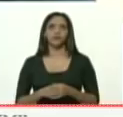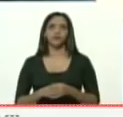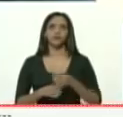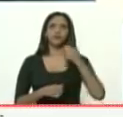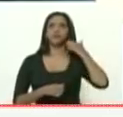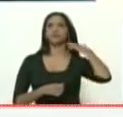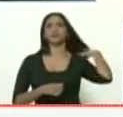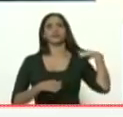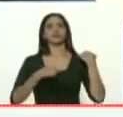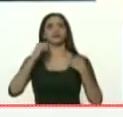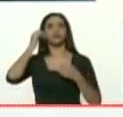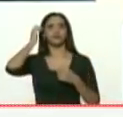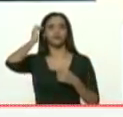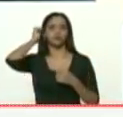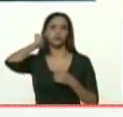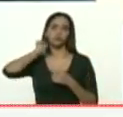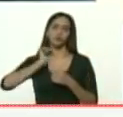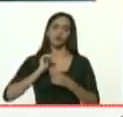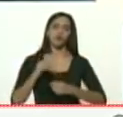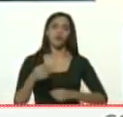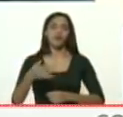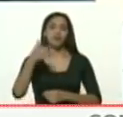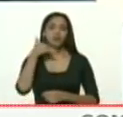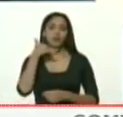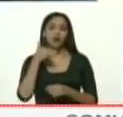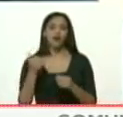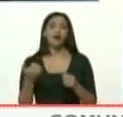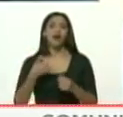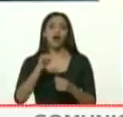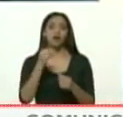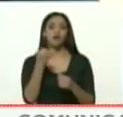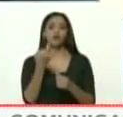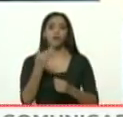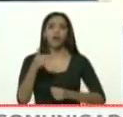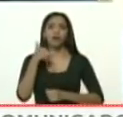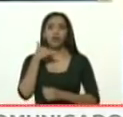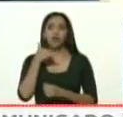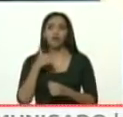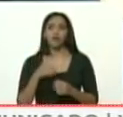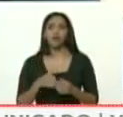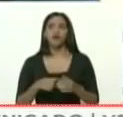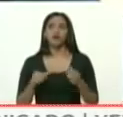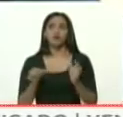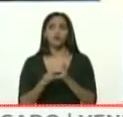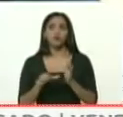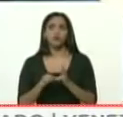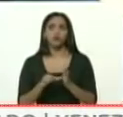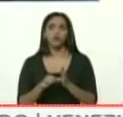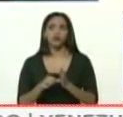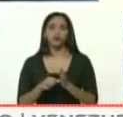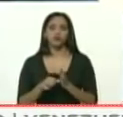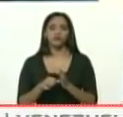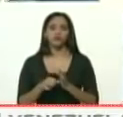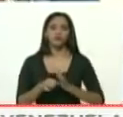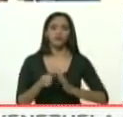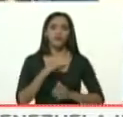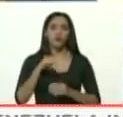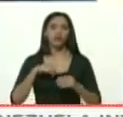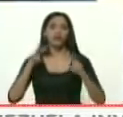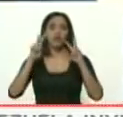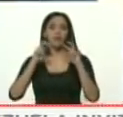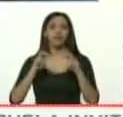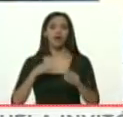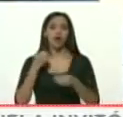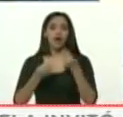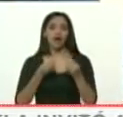El equipo de celular aparece un número telefónico donde nuestros investigadores hacen un